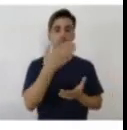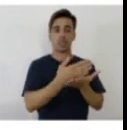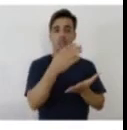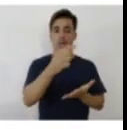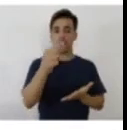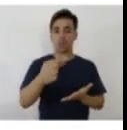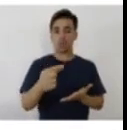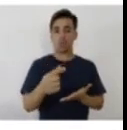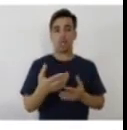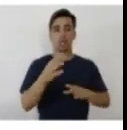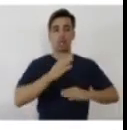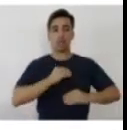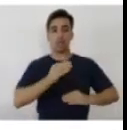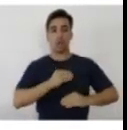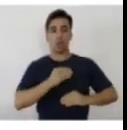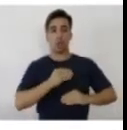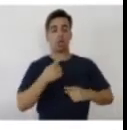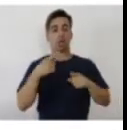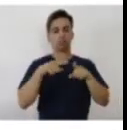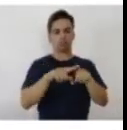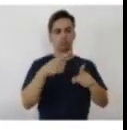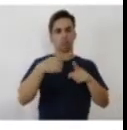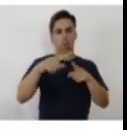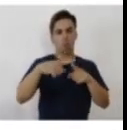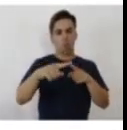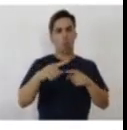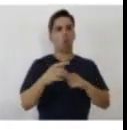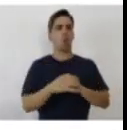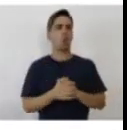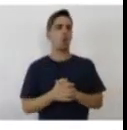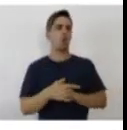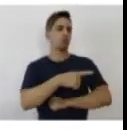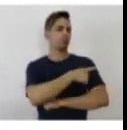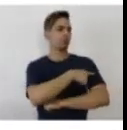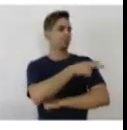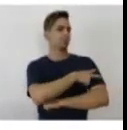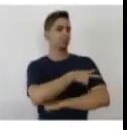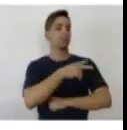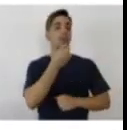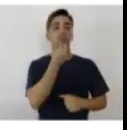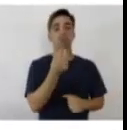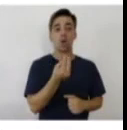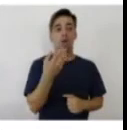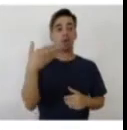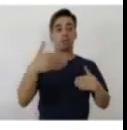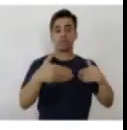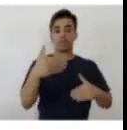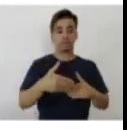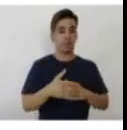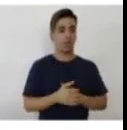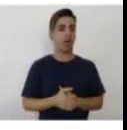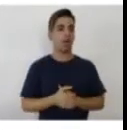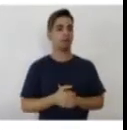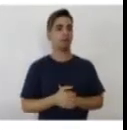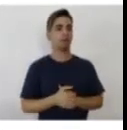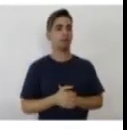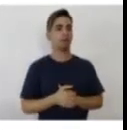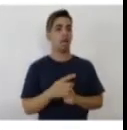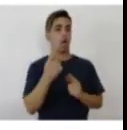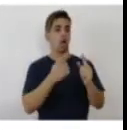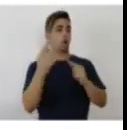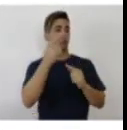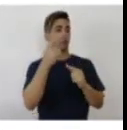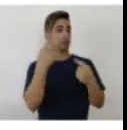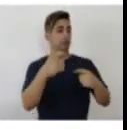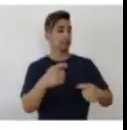de escuelas pedagógicas junto con los de otros niveles educativos participan en la categoría A. Tiene como requisito que